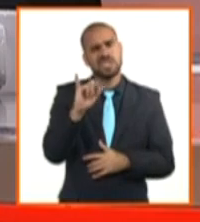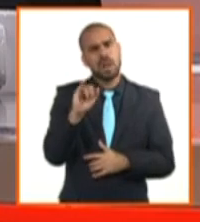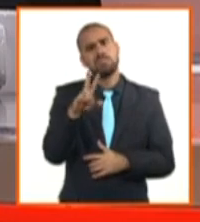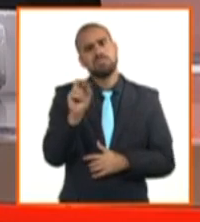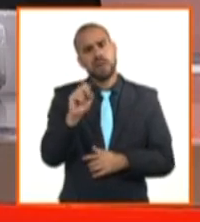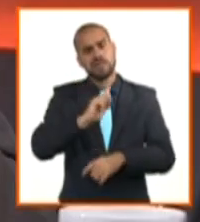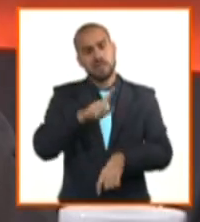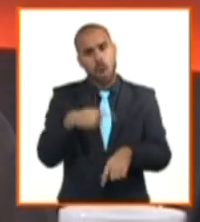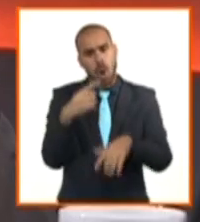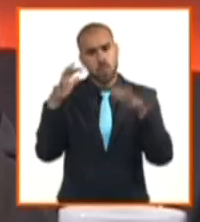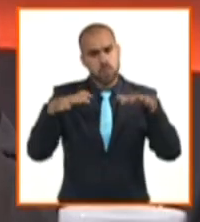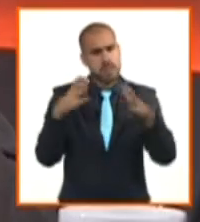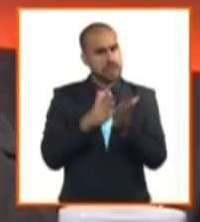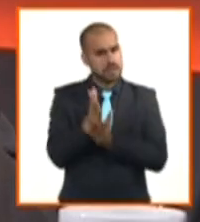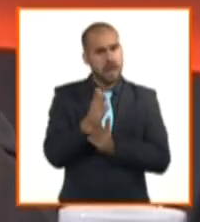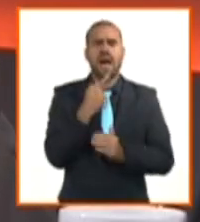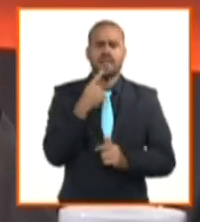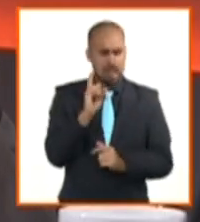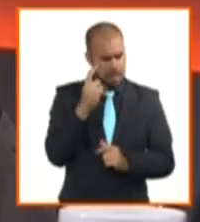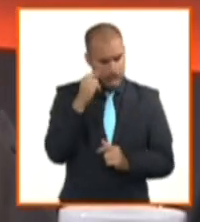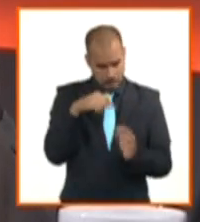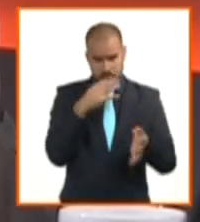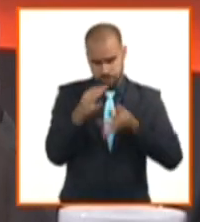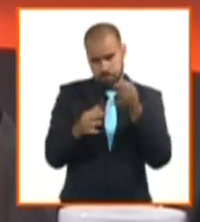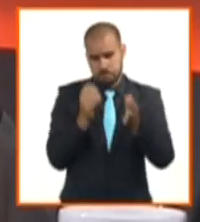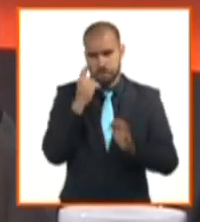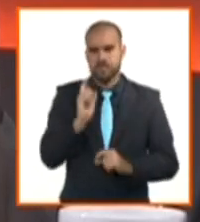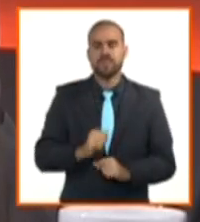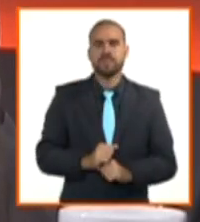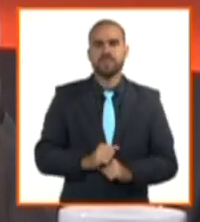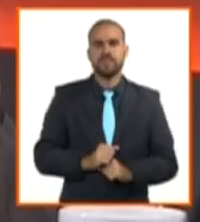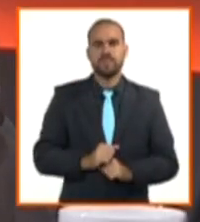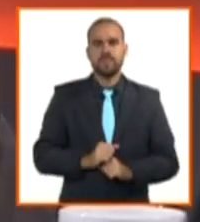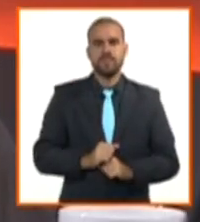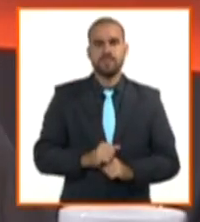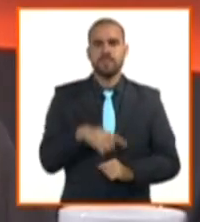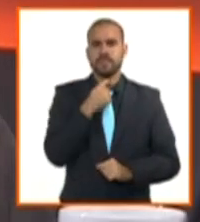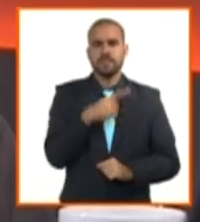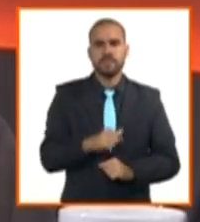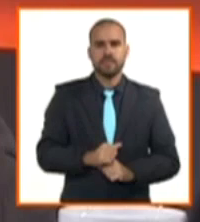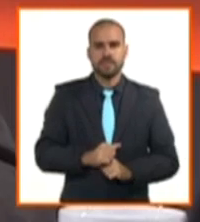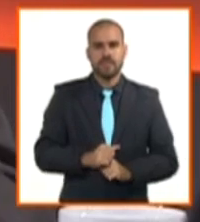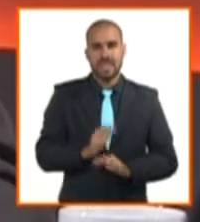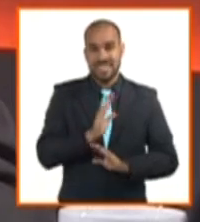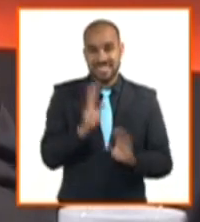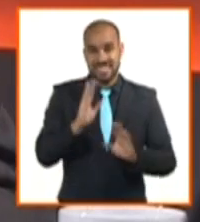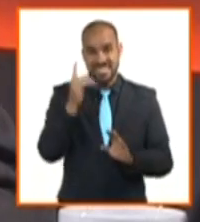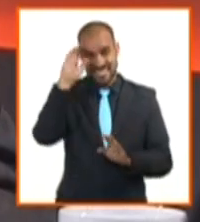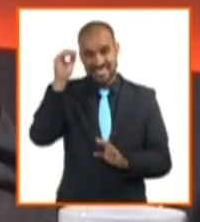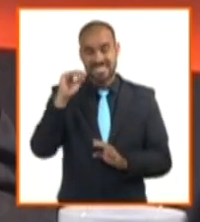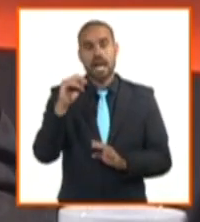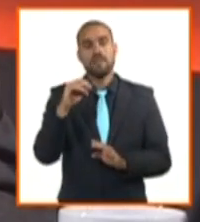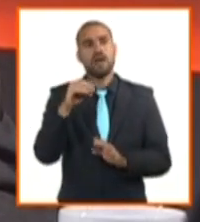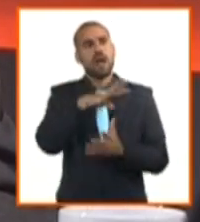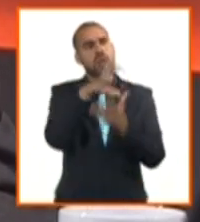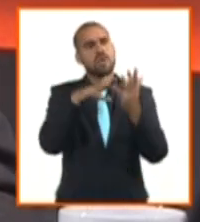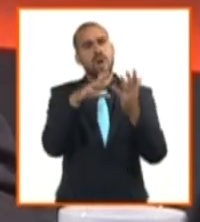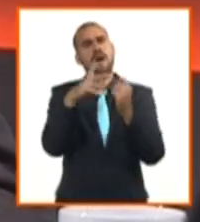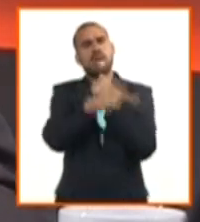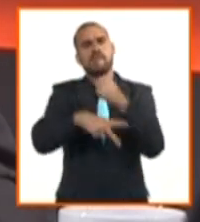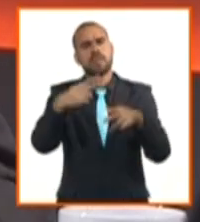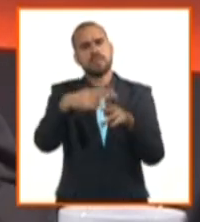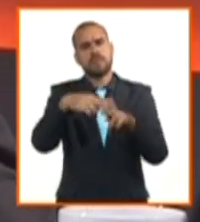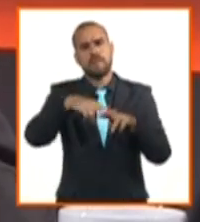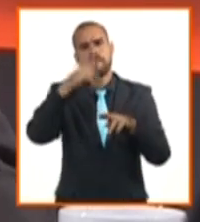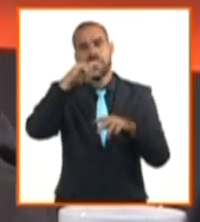parte en la situación siguiente con nuestro sistema suba pase alabama y llega el atlántico se va a